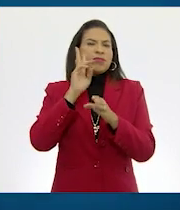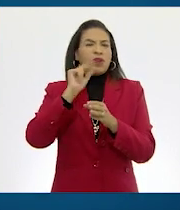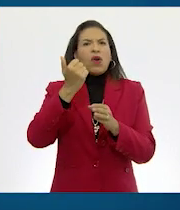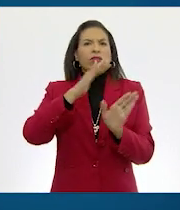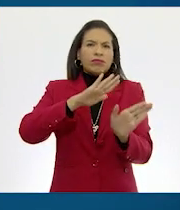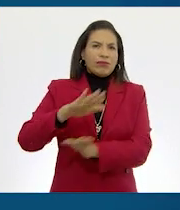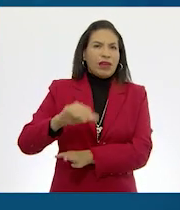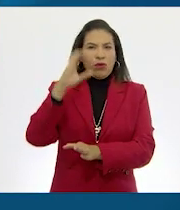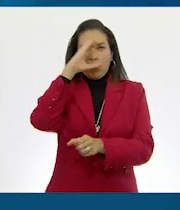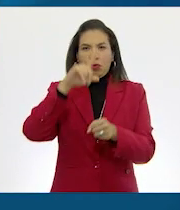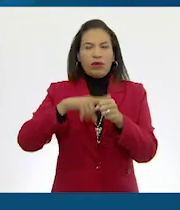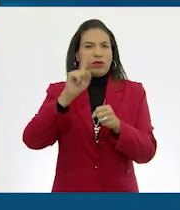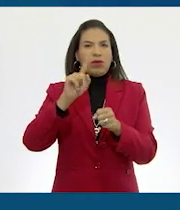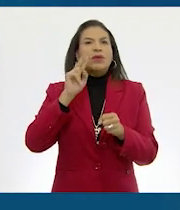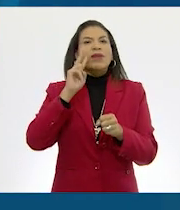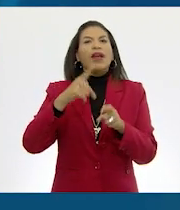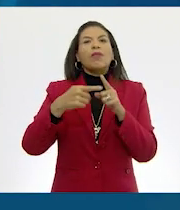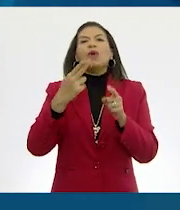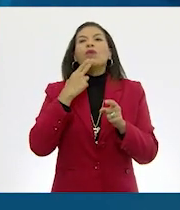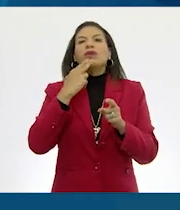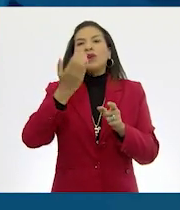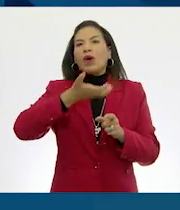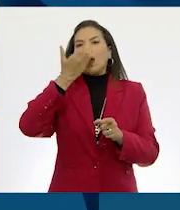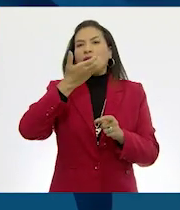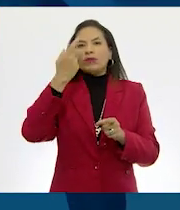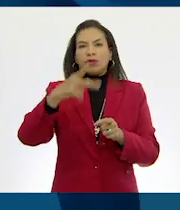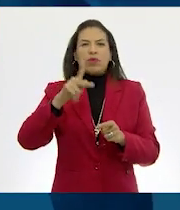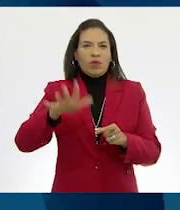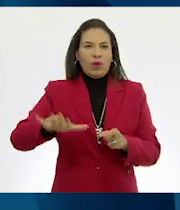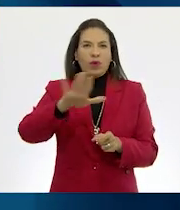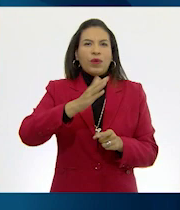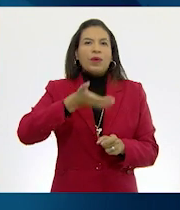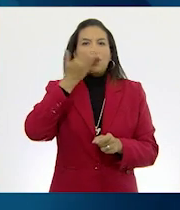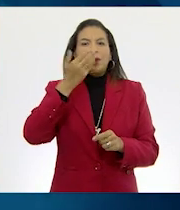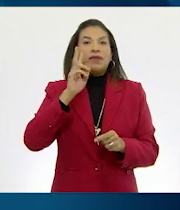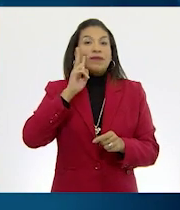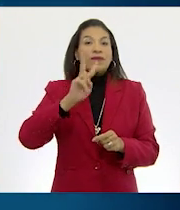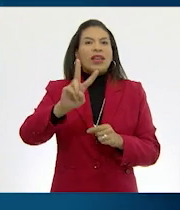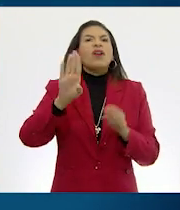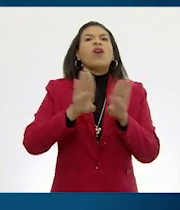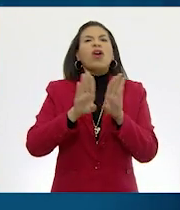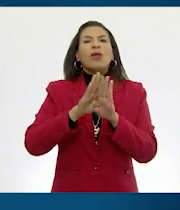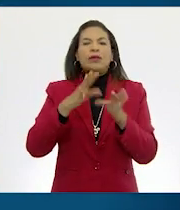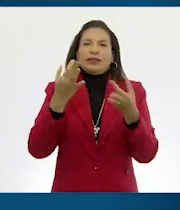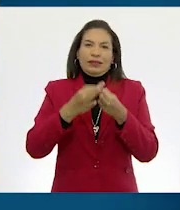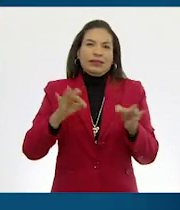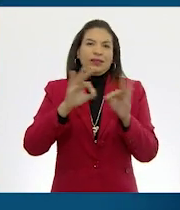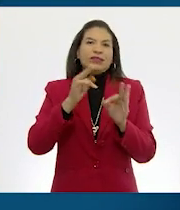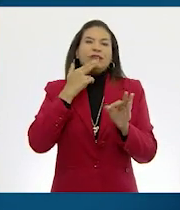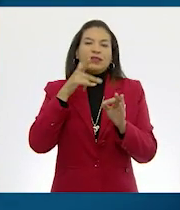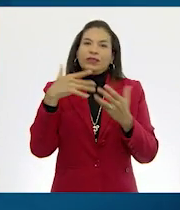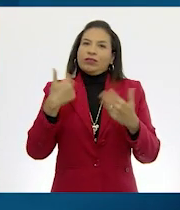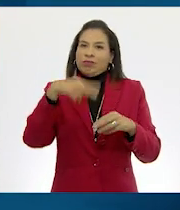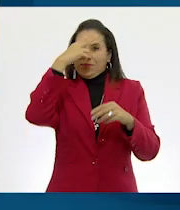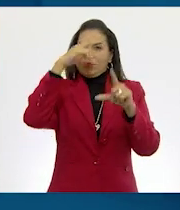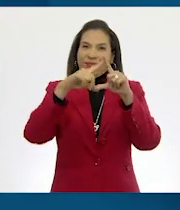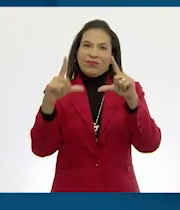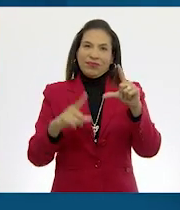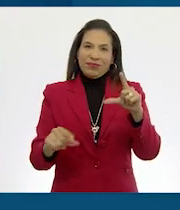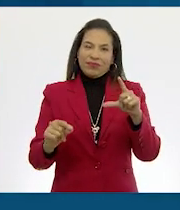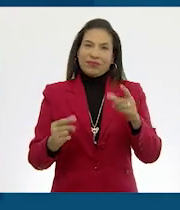otras culturas, resaltaban los usos y las costumbres populares que eran vistos como esencia de lo auténticamente